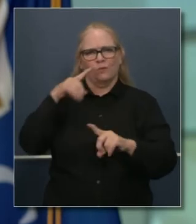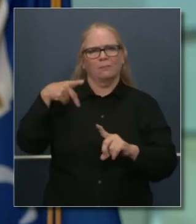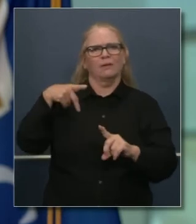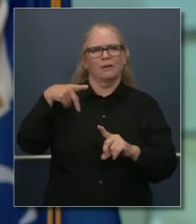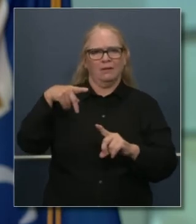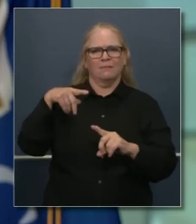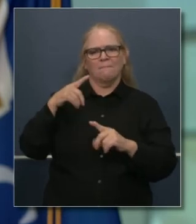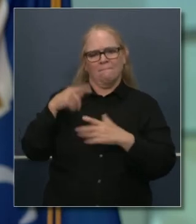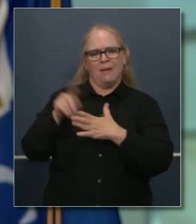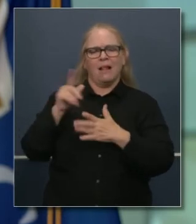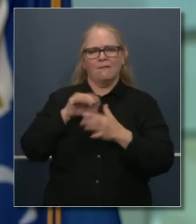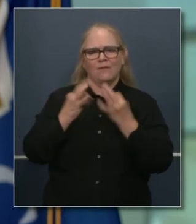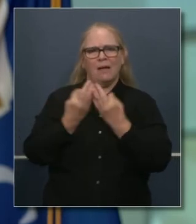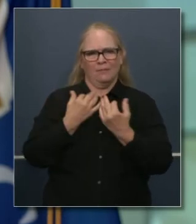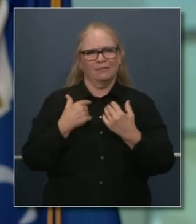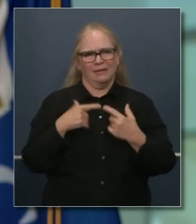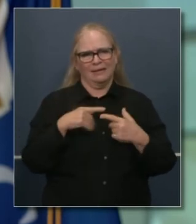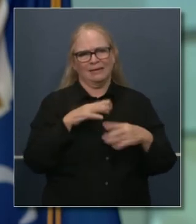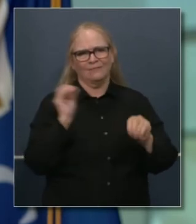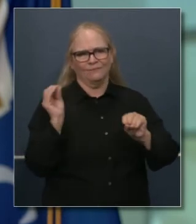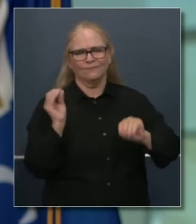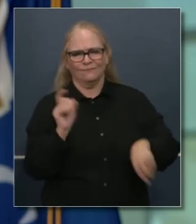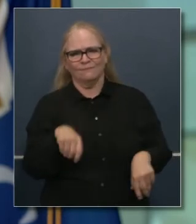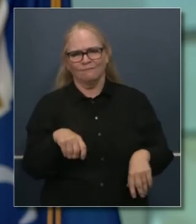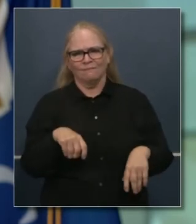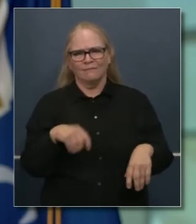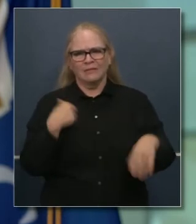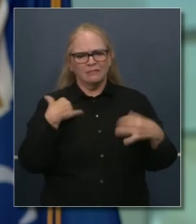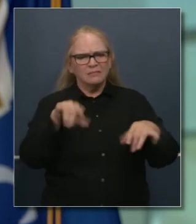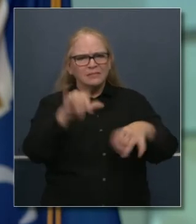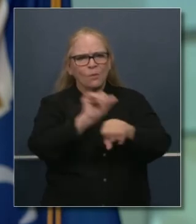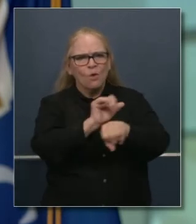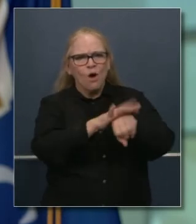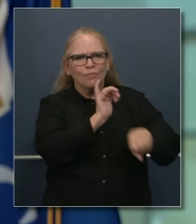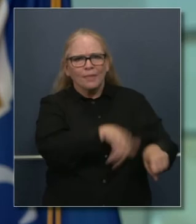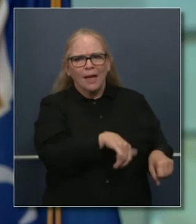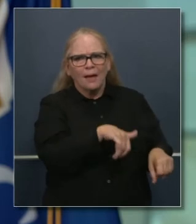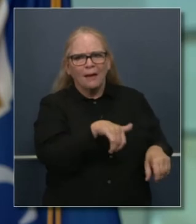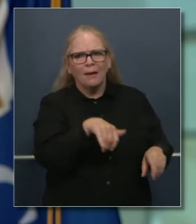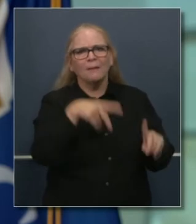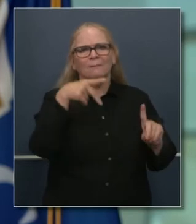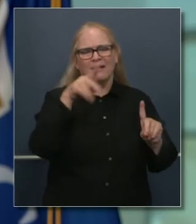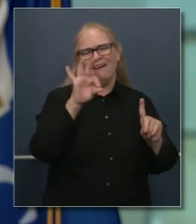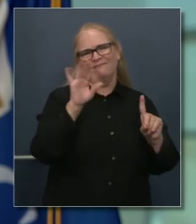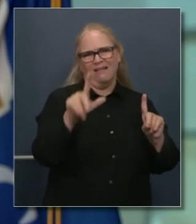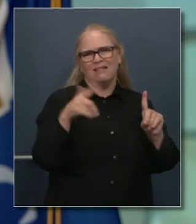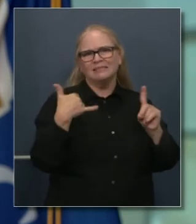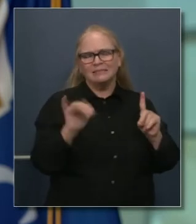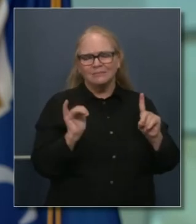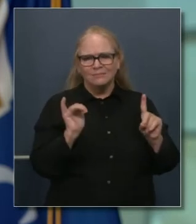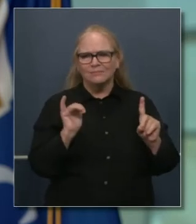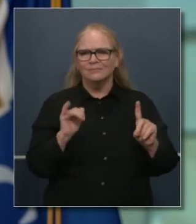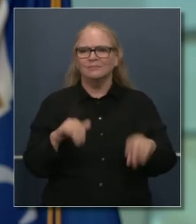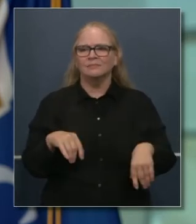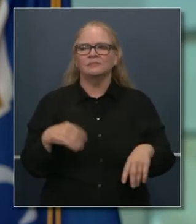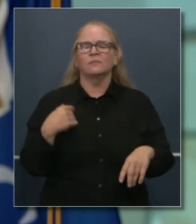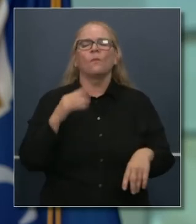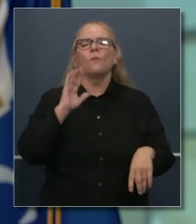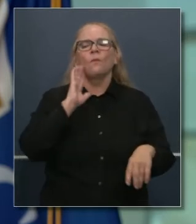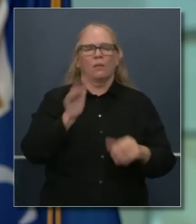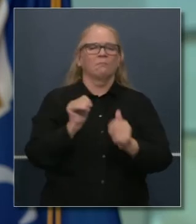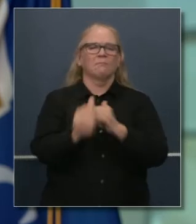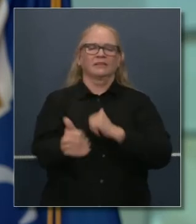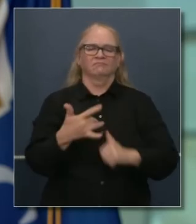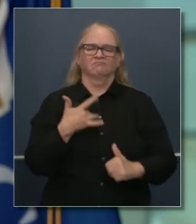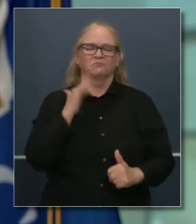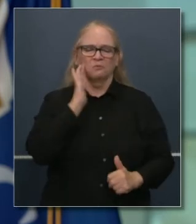progreso tremendo como parte de un compromiso más y más grande que tenemos con la legislatura y esperamos poder terminarlo para finales de